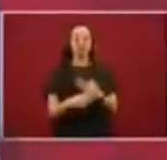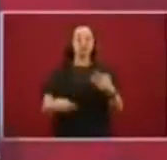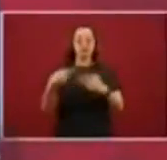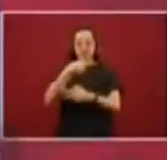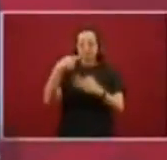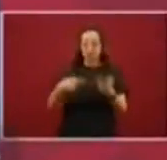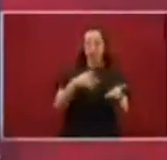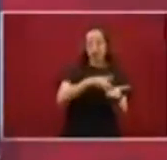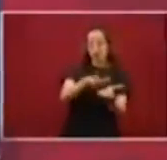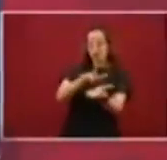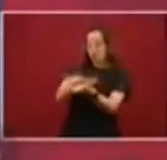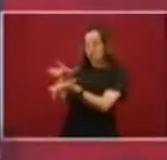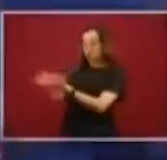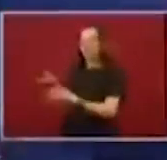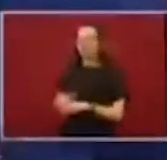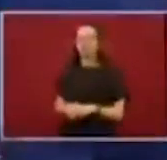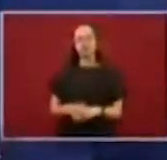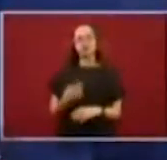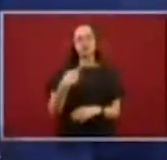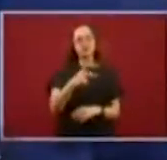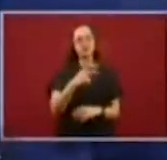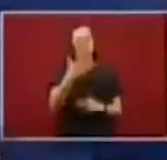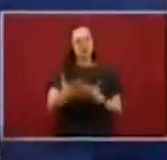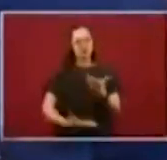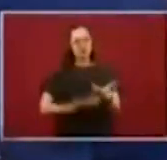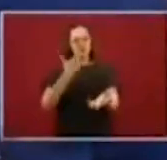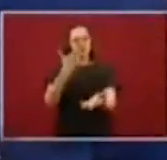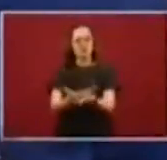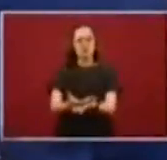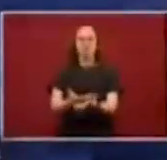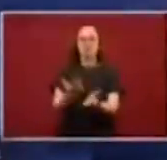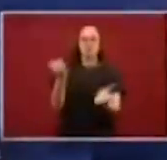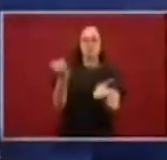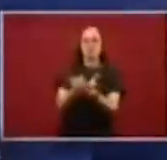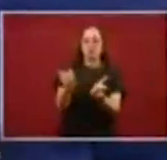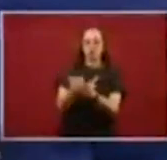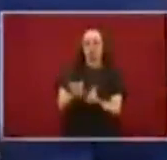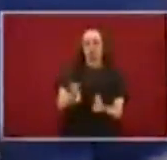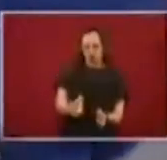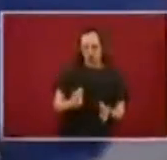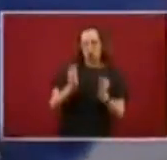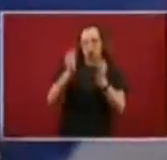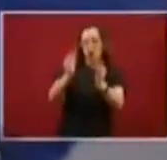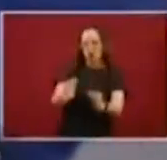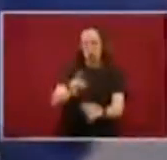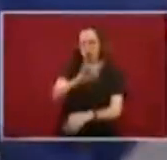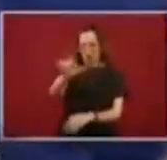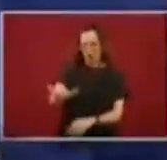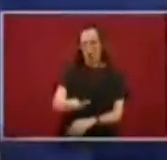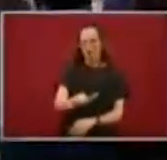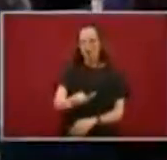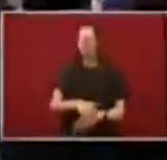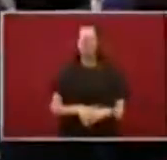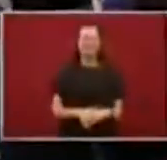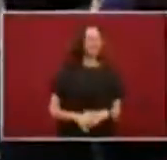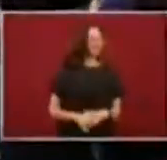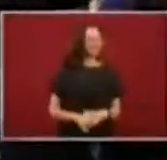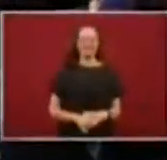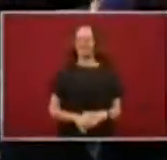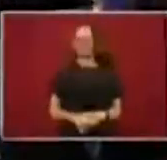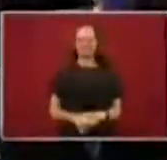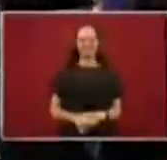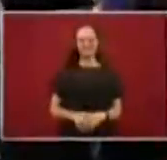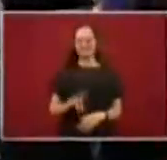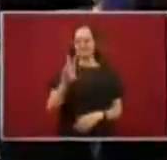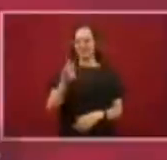pero estas propuestas para posponer por ejemplo pago de impuestos o voy a poner las declaraciones no eso no ya el modelo